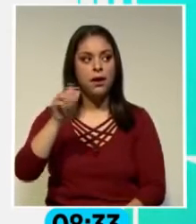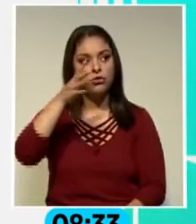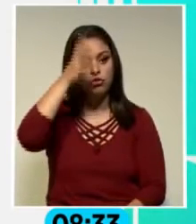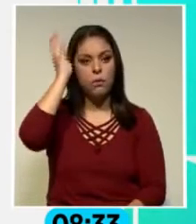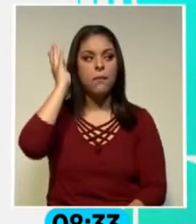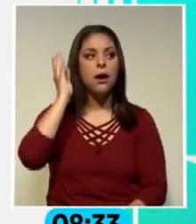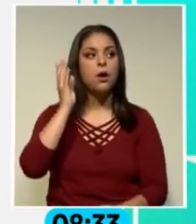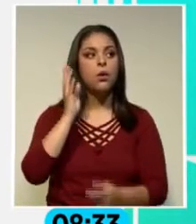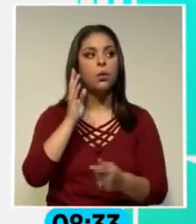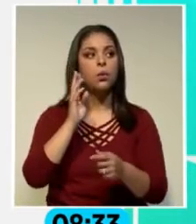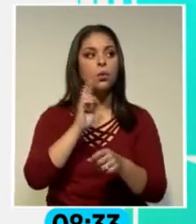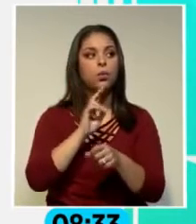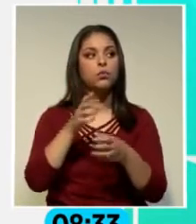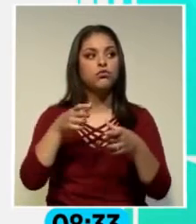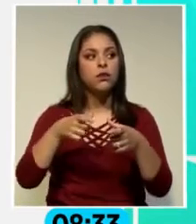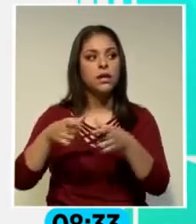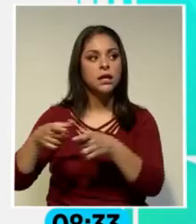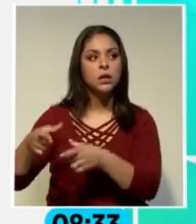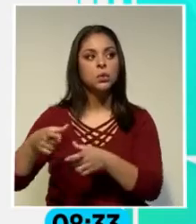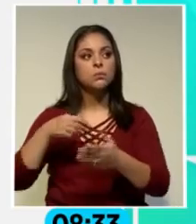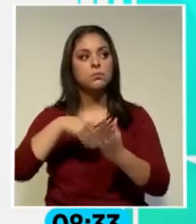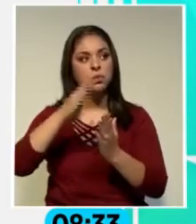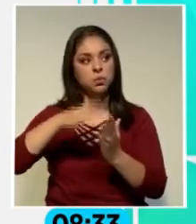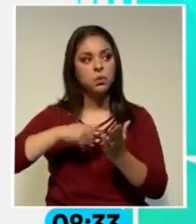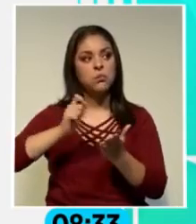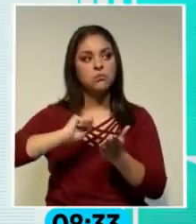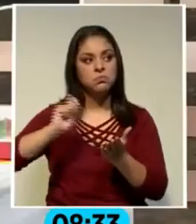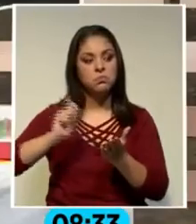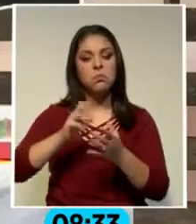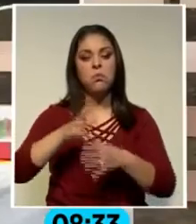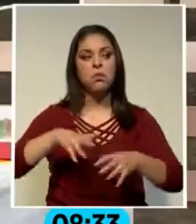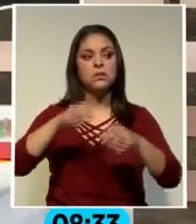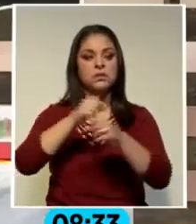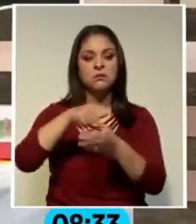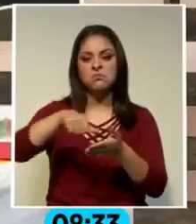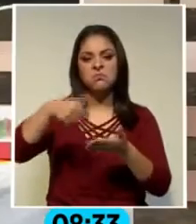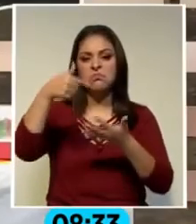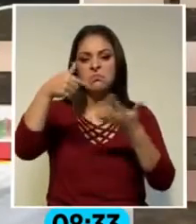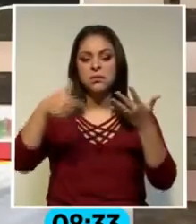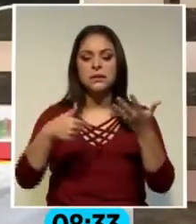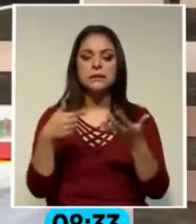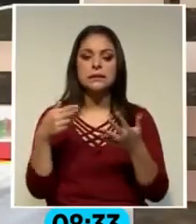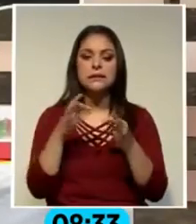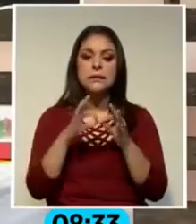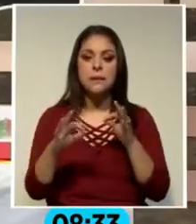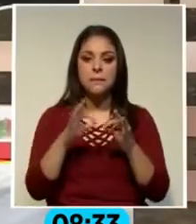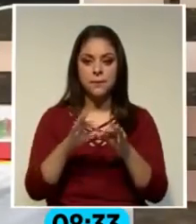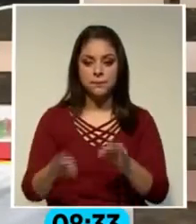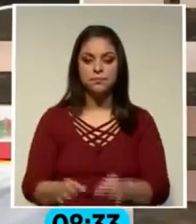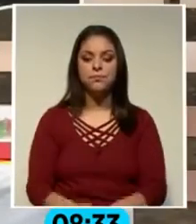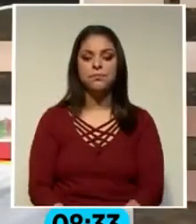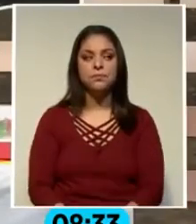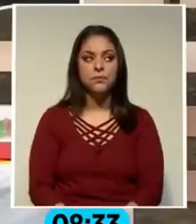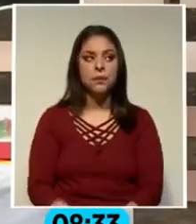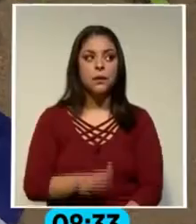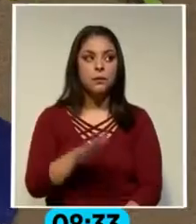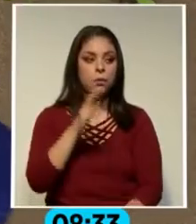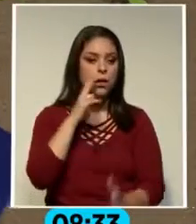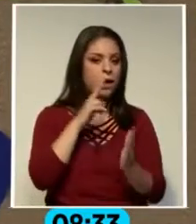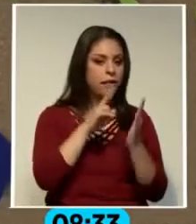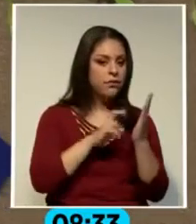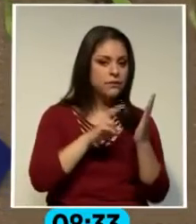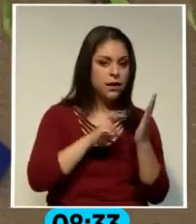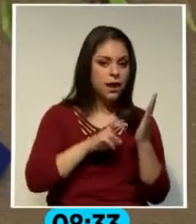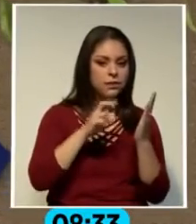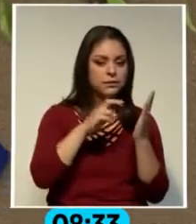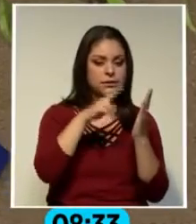y tijeras. Todo muy simple, muy sencillo. Entonces, véalo, aquí lo tenemos, niña Gwen. Voy a ver si hay votaciones. Niña. Sí, claro.